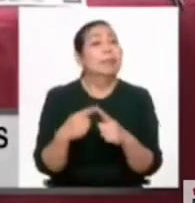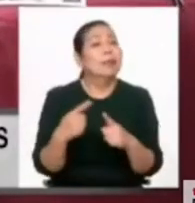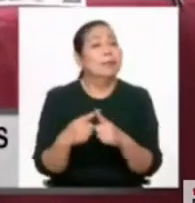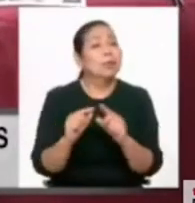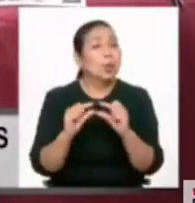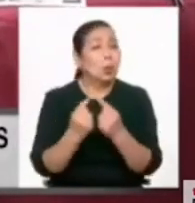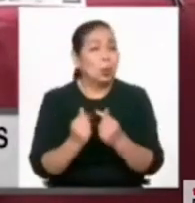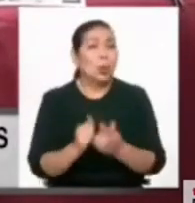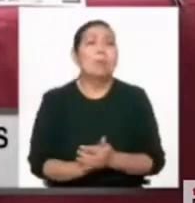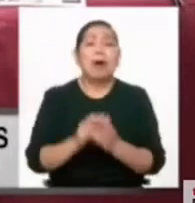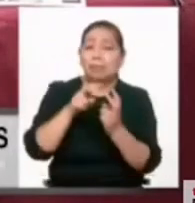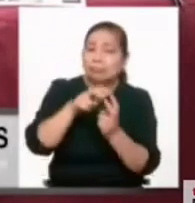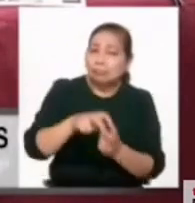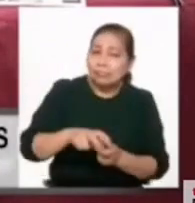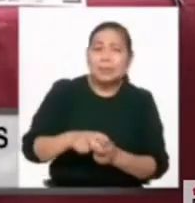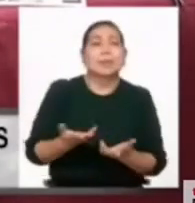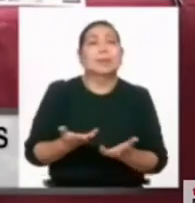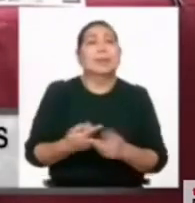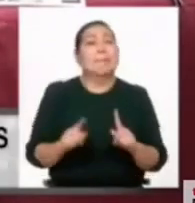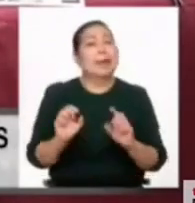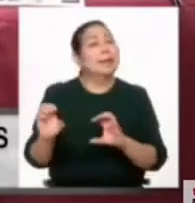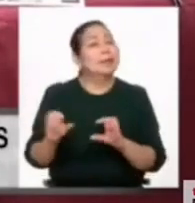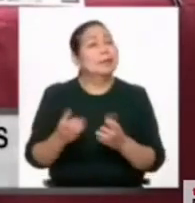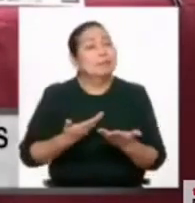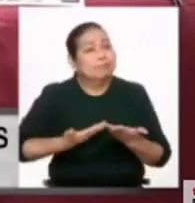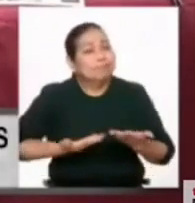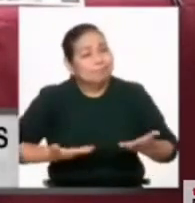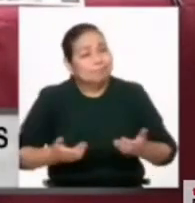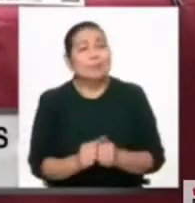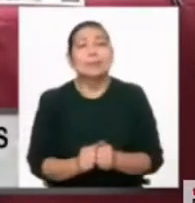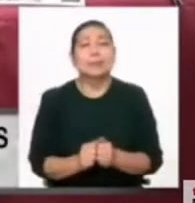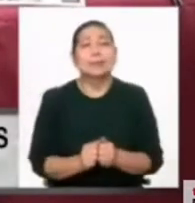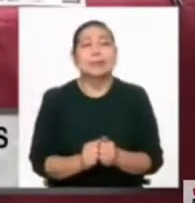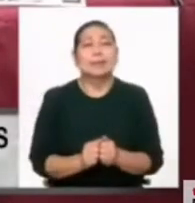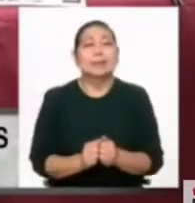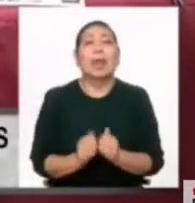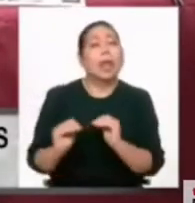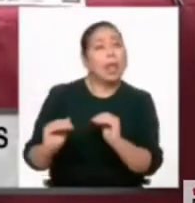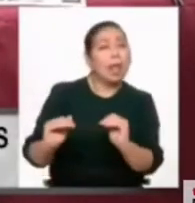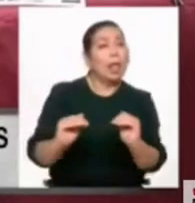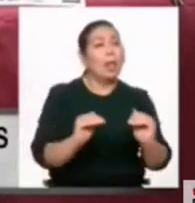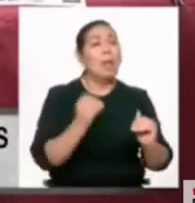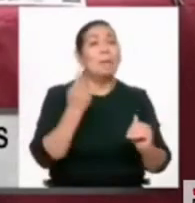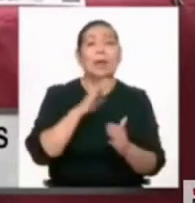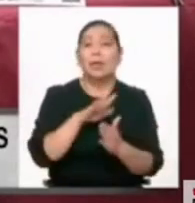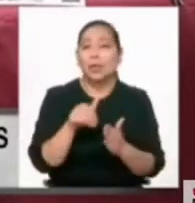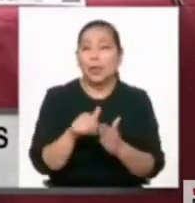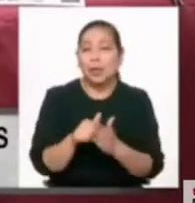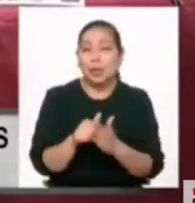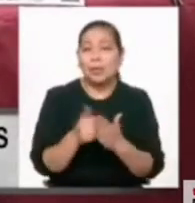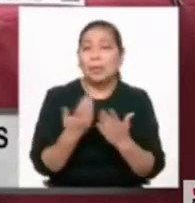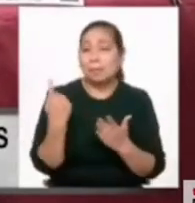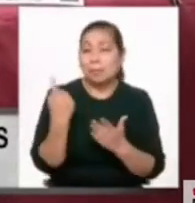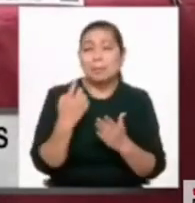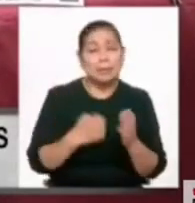diferentes gremios, agricultores, regantes, para hacer una distribución equitativa para todos